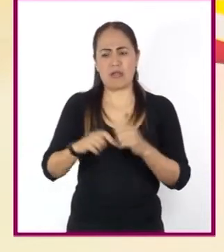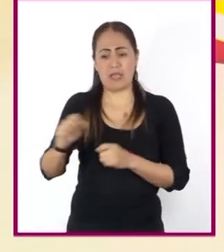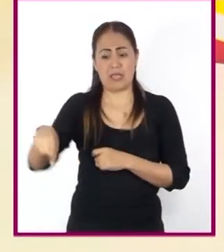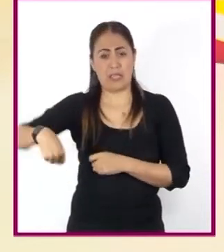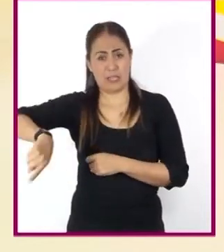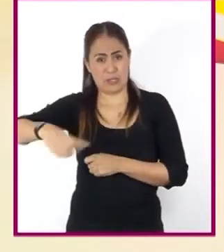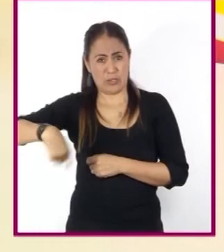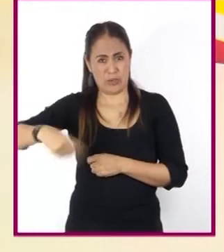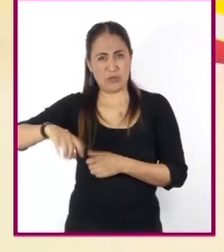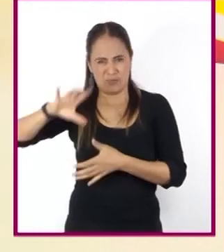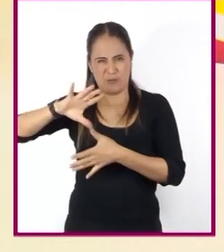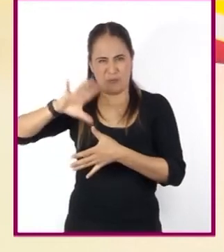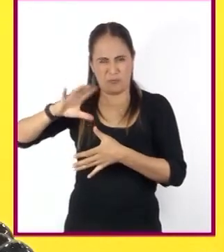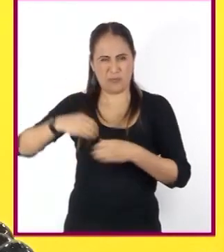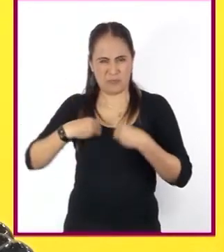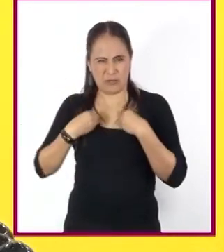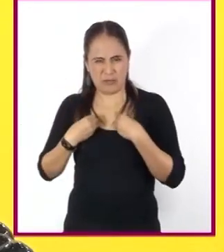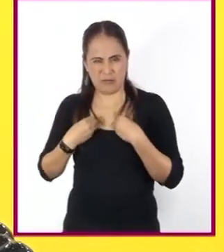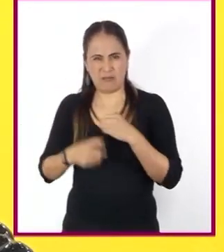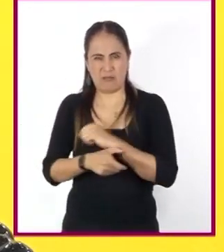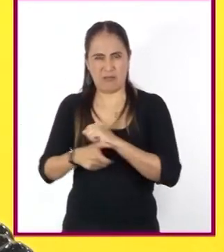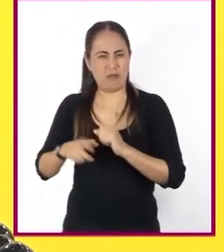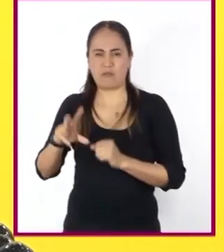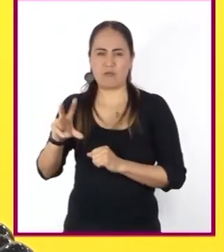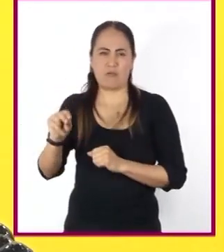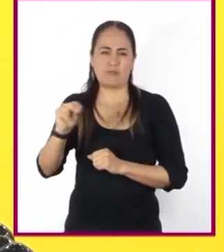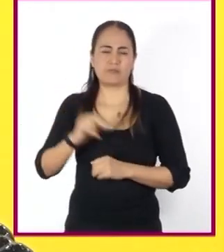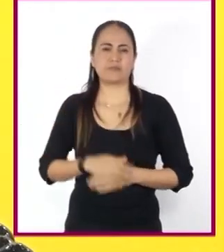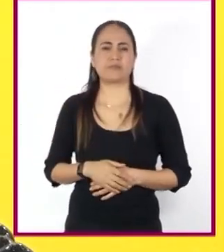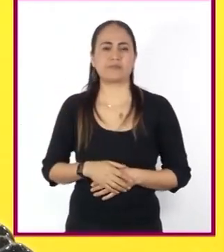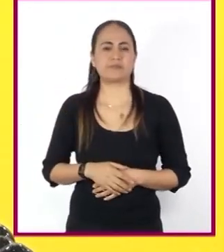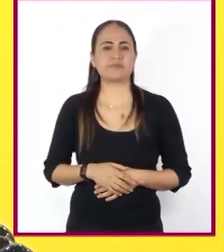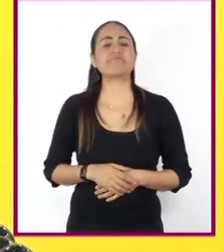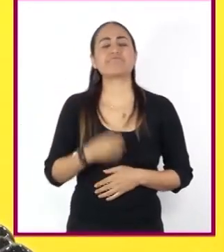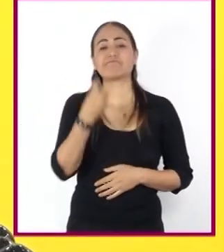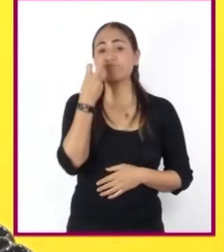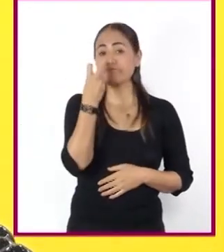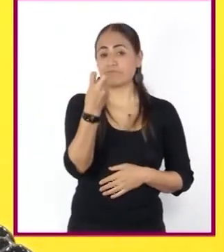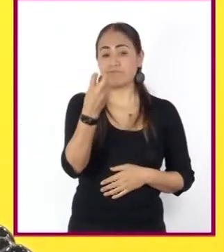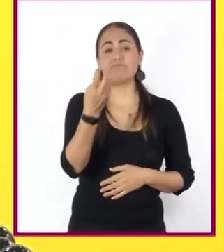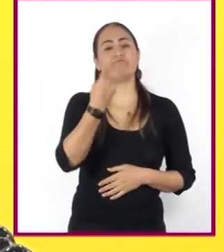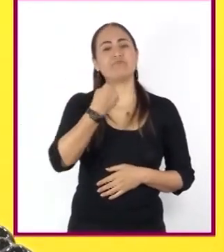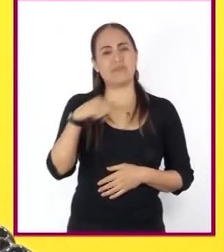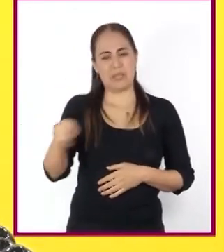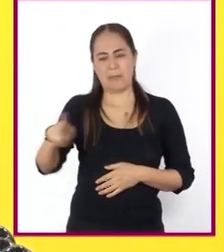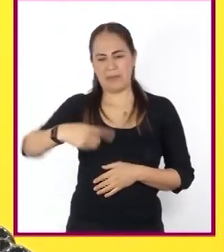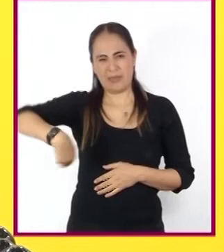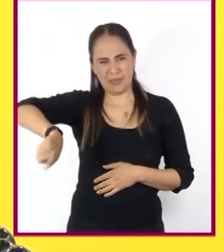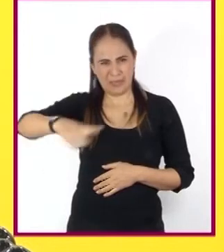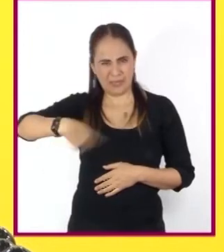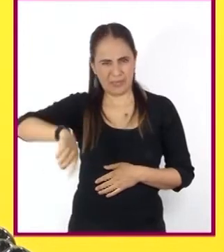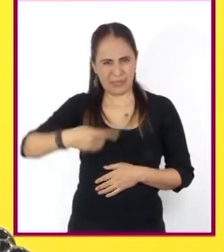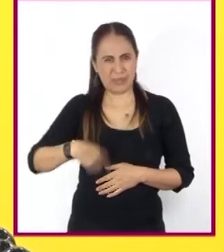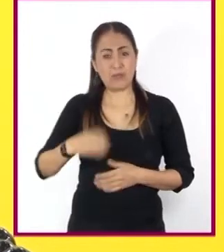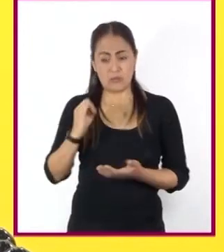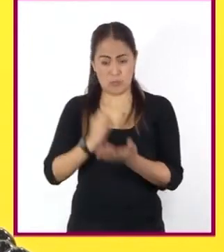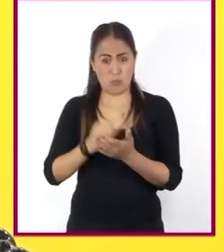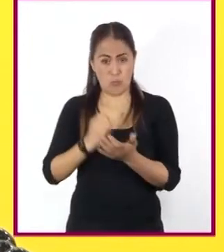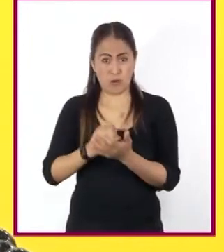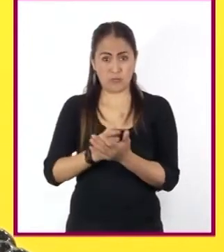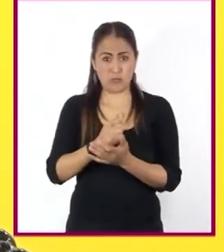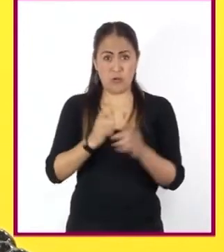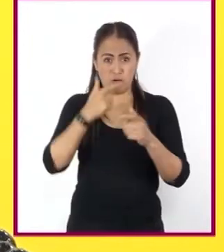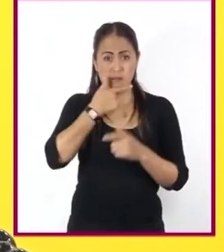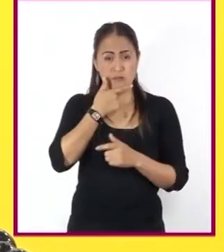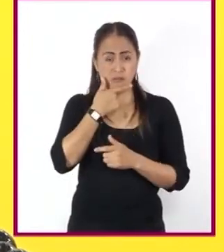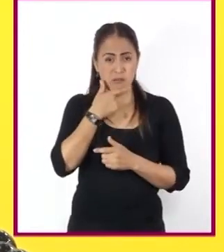los colonos americanos. Así es, maestro. Como podemos observar, los colonos americanos evadían impuestos y por eso